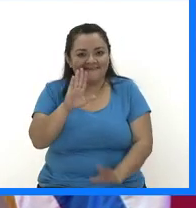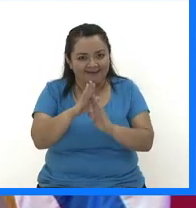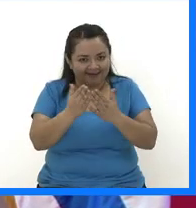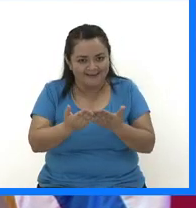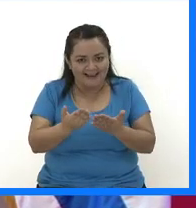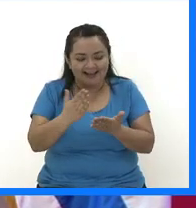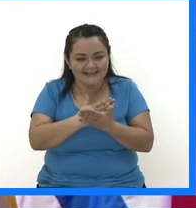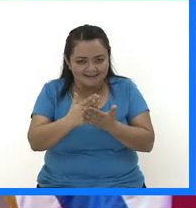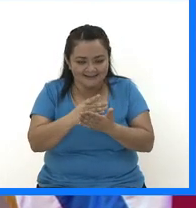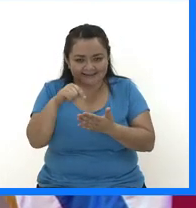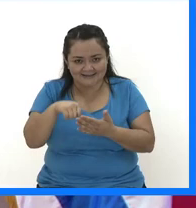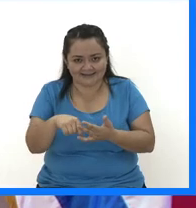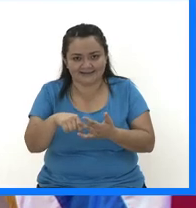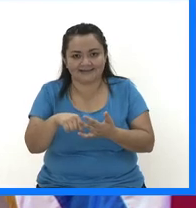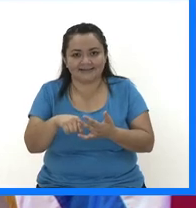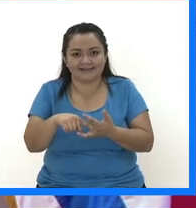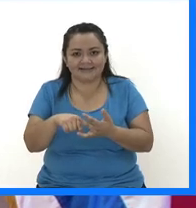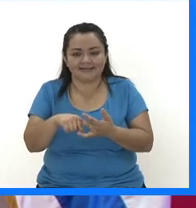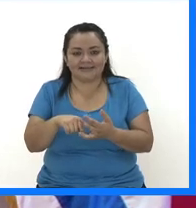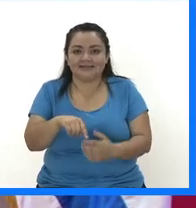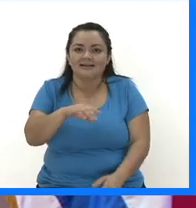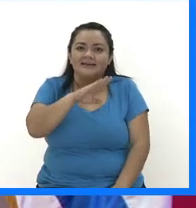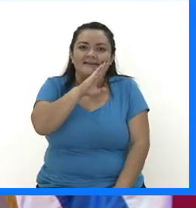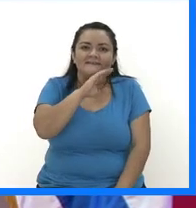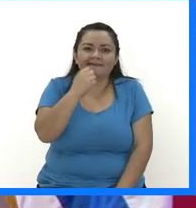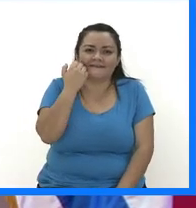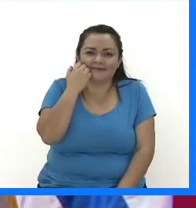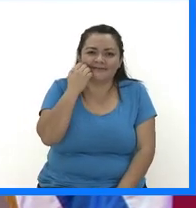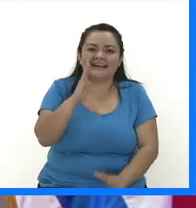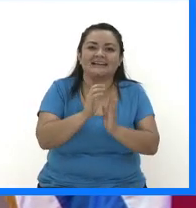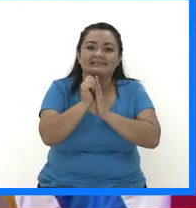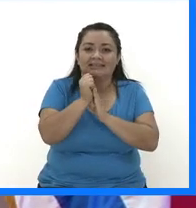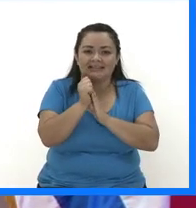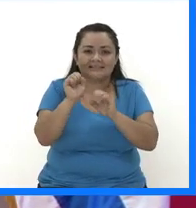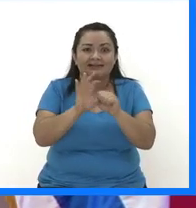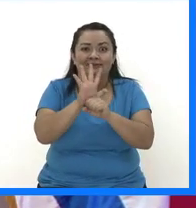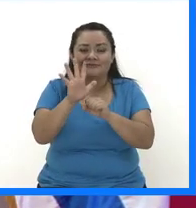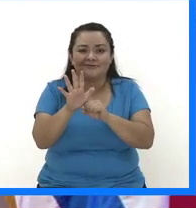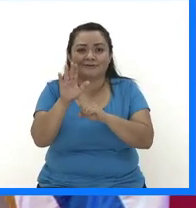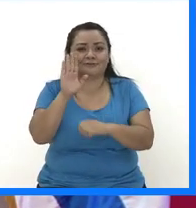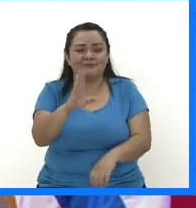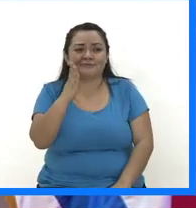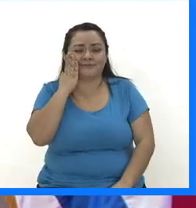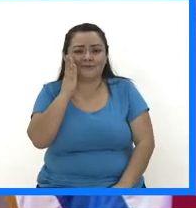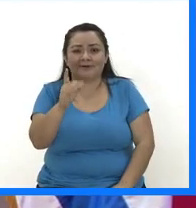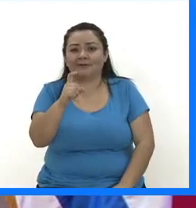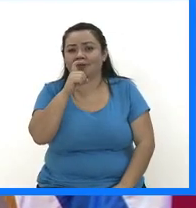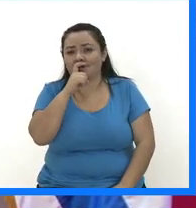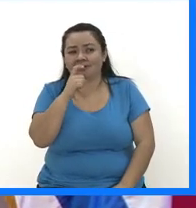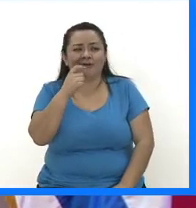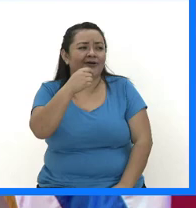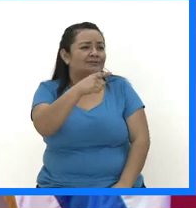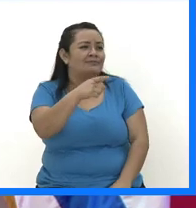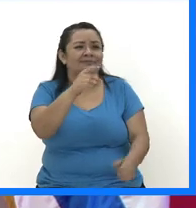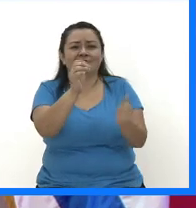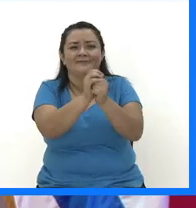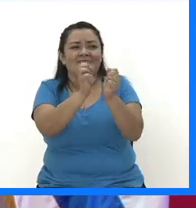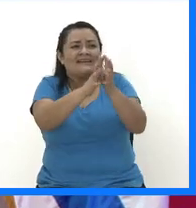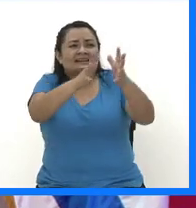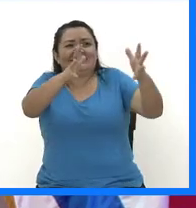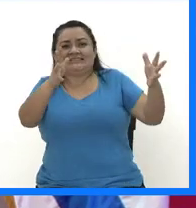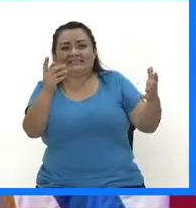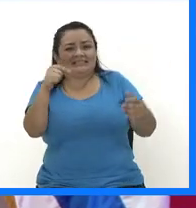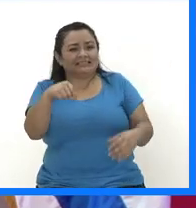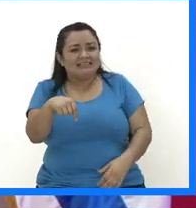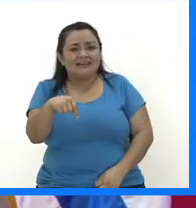le estoy tratando de compartir el día de hoy ni la enfermedad ni el cáncer ni el kobe 19 ni tu mamá ni tu papá mira de gracia más grande que te